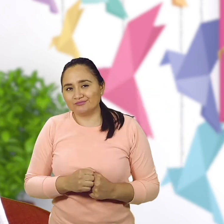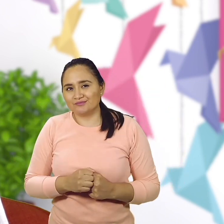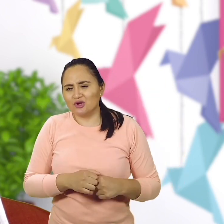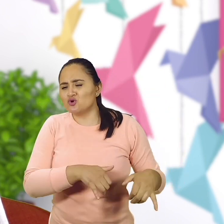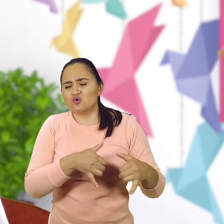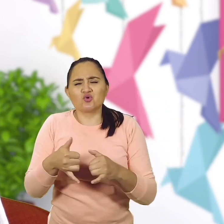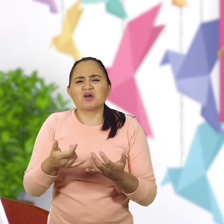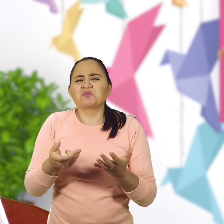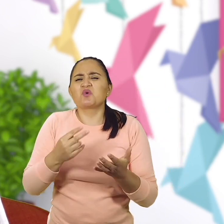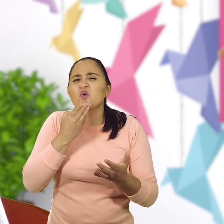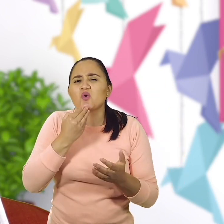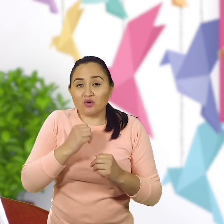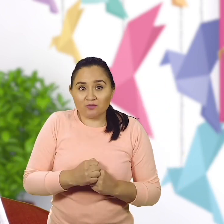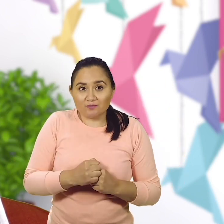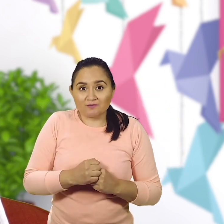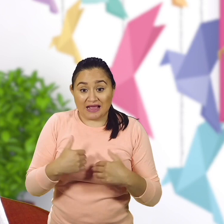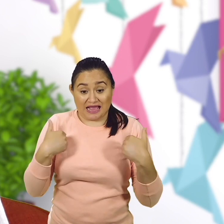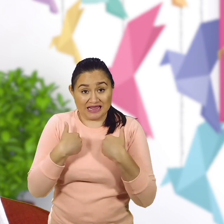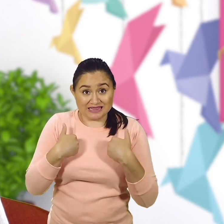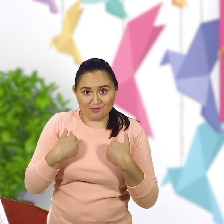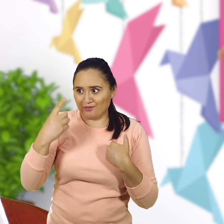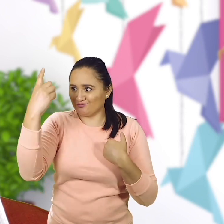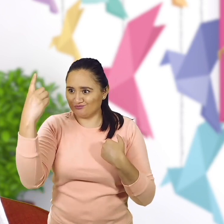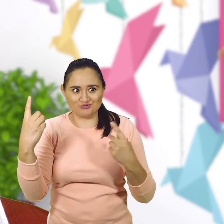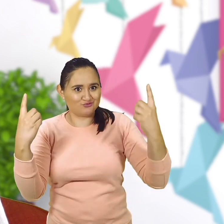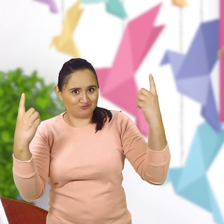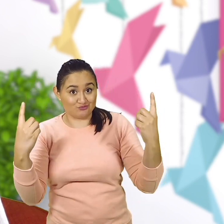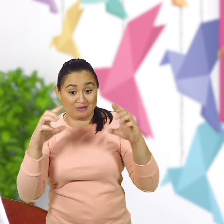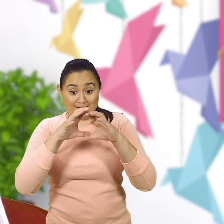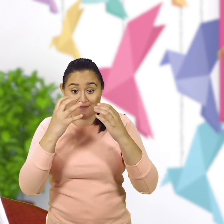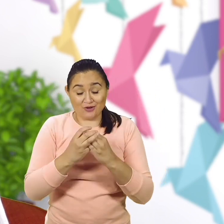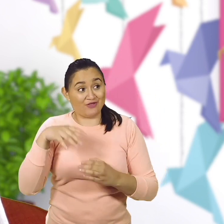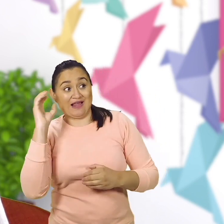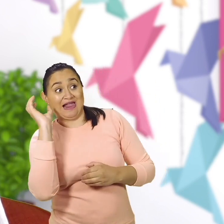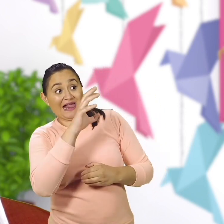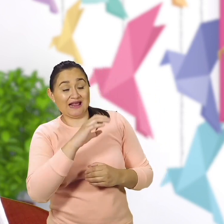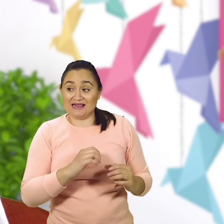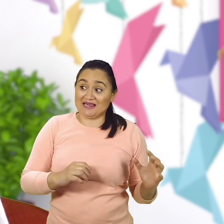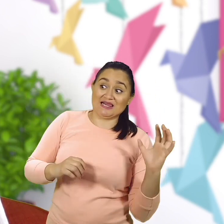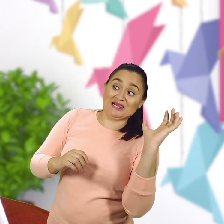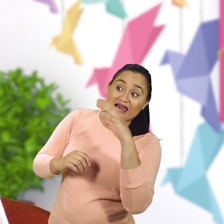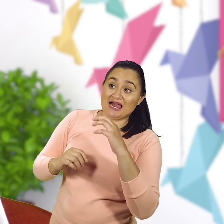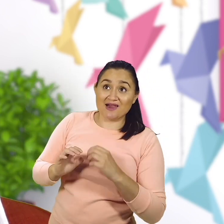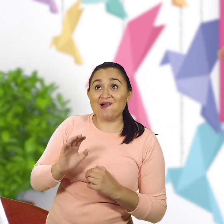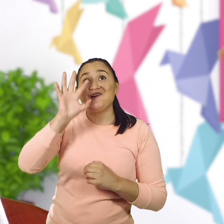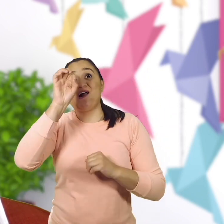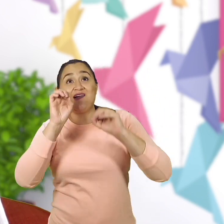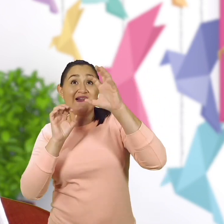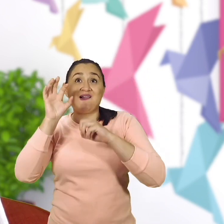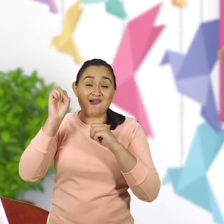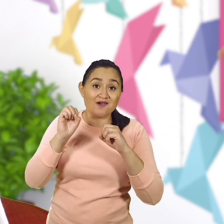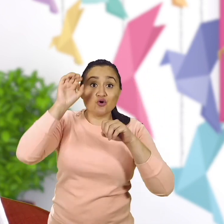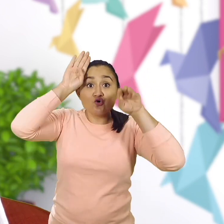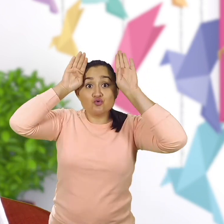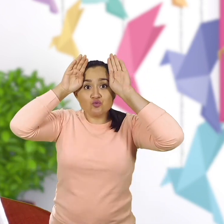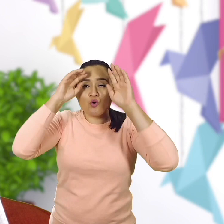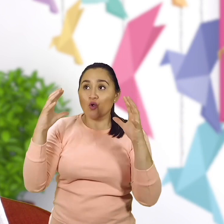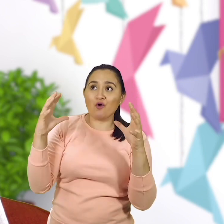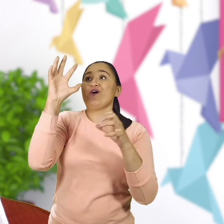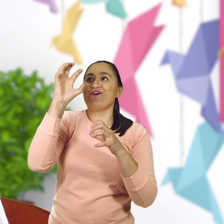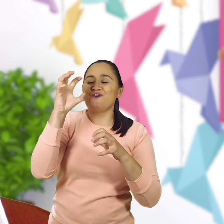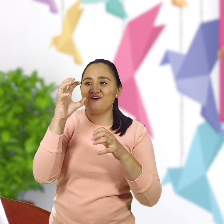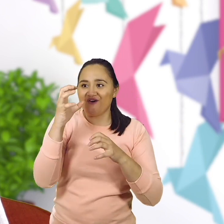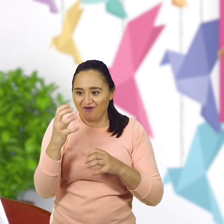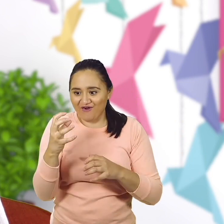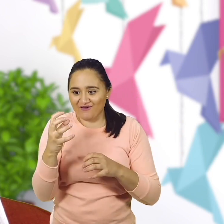burro. Para jugar, dos animales lanzaban la pelota de un lado al otro y el burro debía tratar de atraparla para dejar de